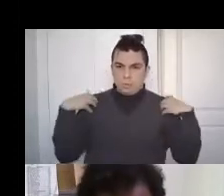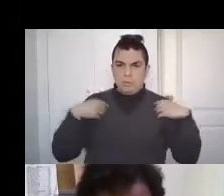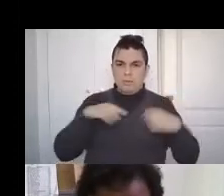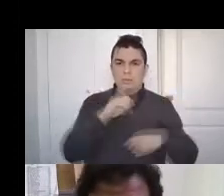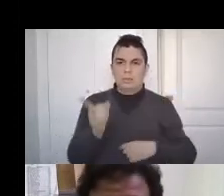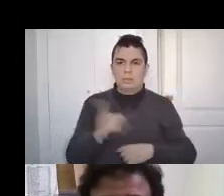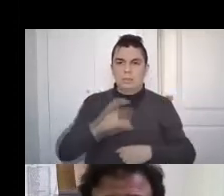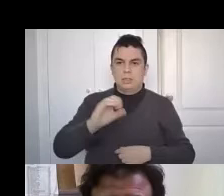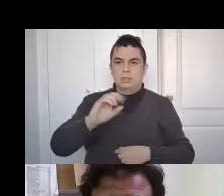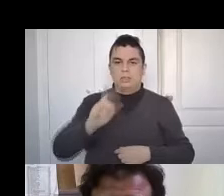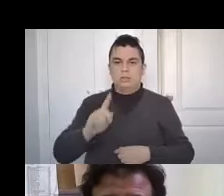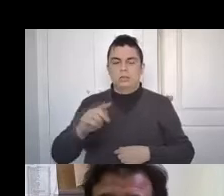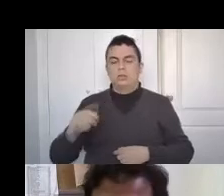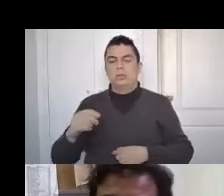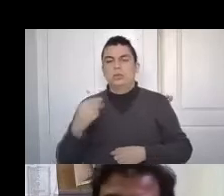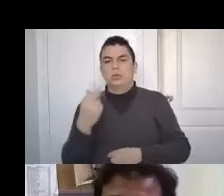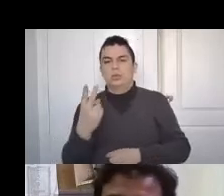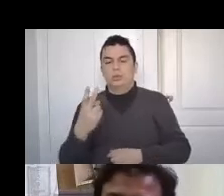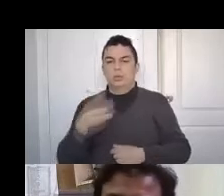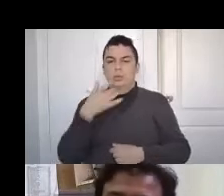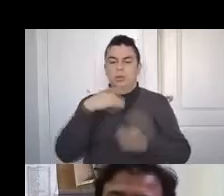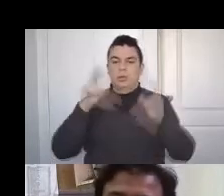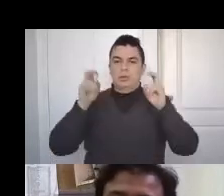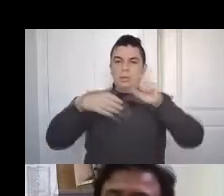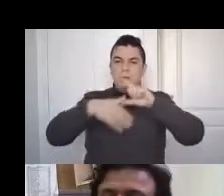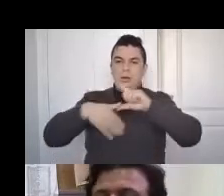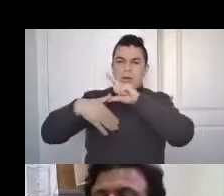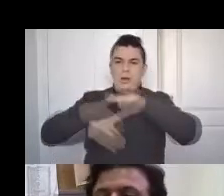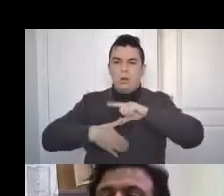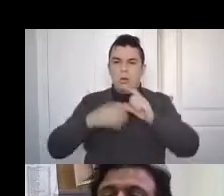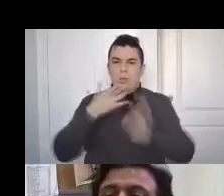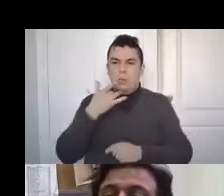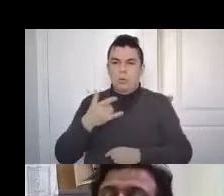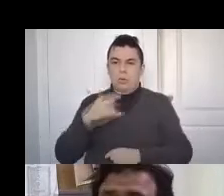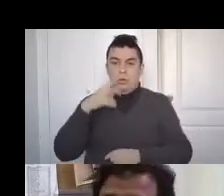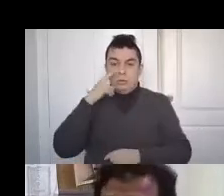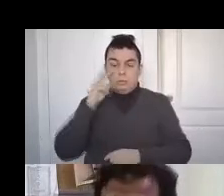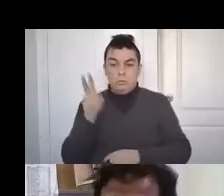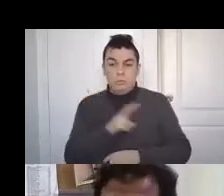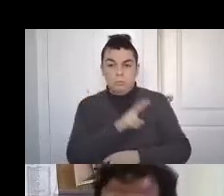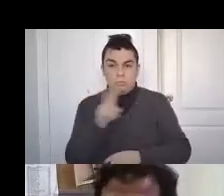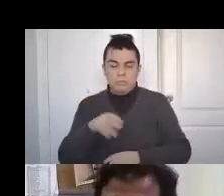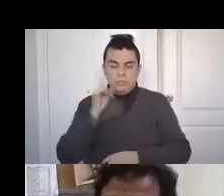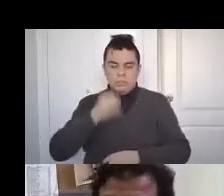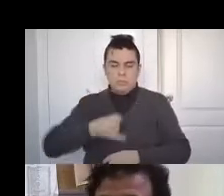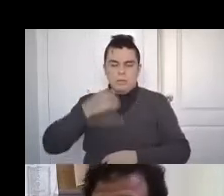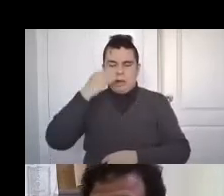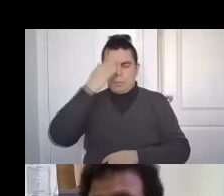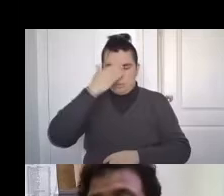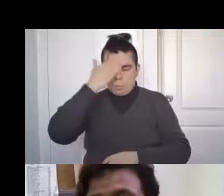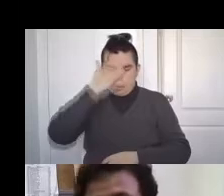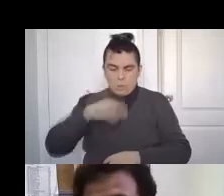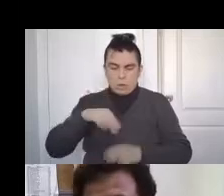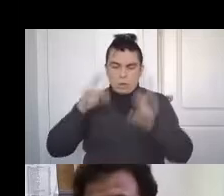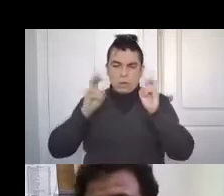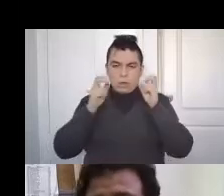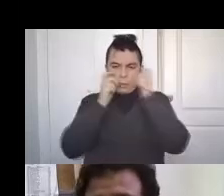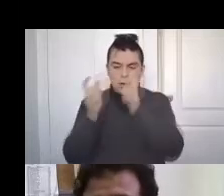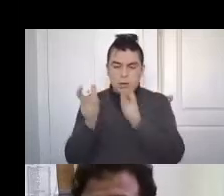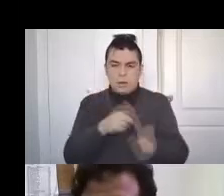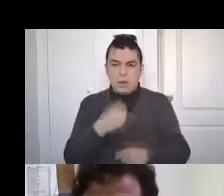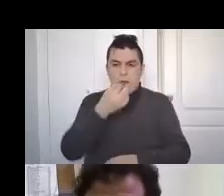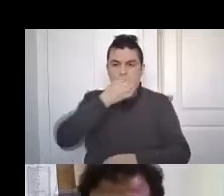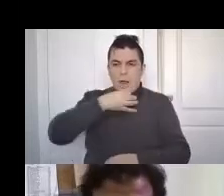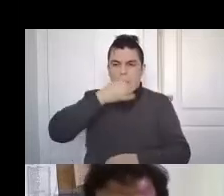latinoamericano, dado que ellos vigilan constantemente lo que pasa con el virus de la influenza. Entonces, hoy día, además de influenza,